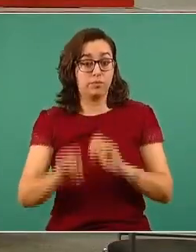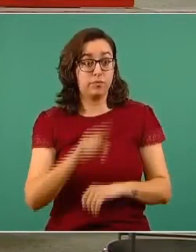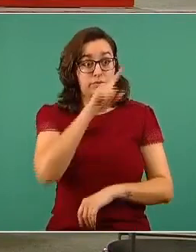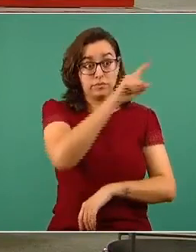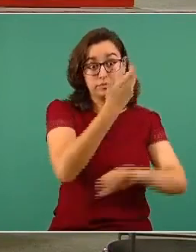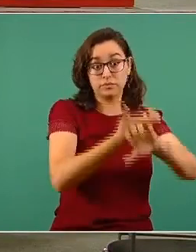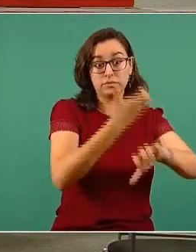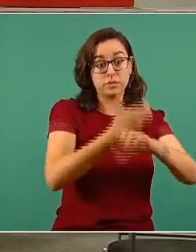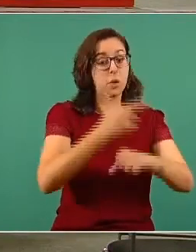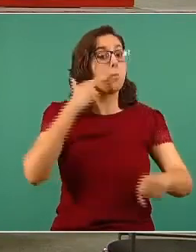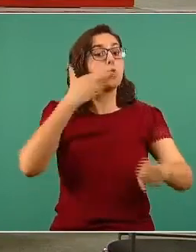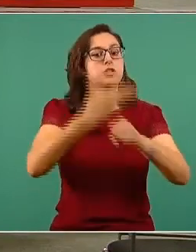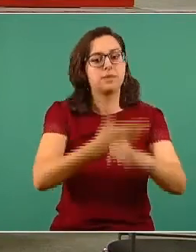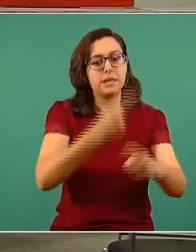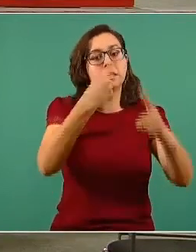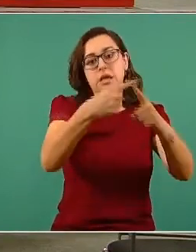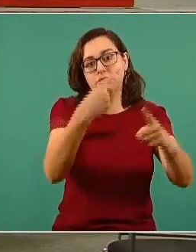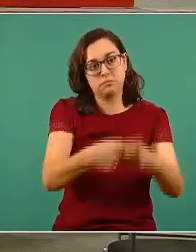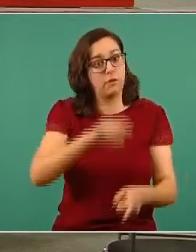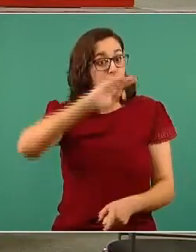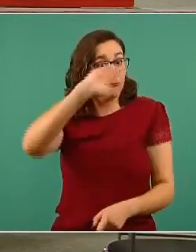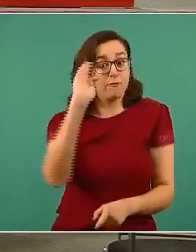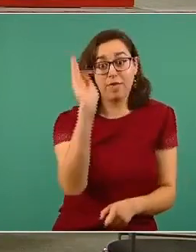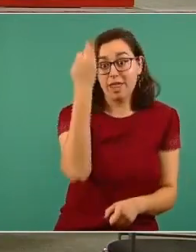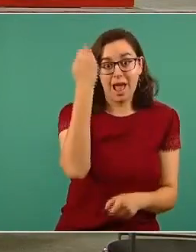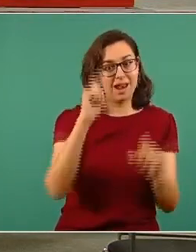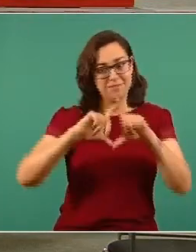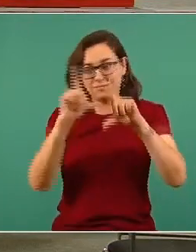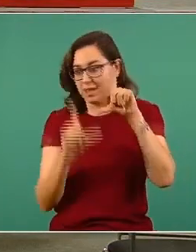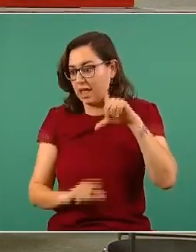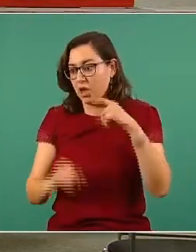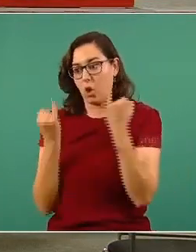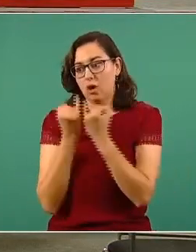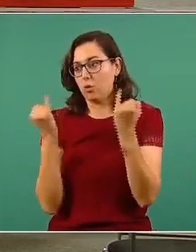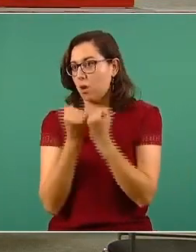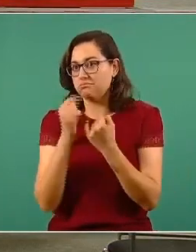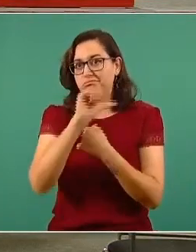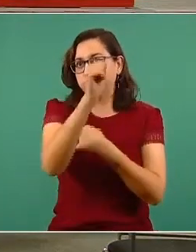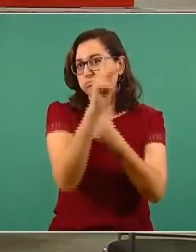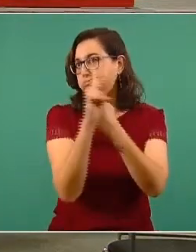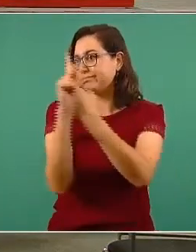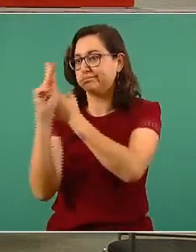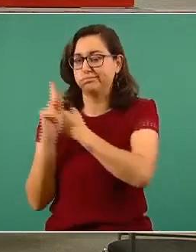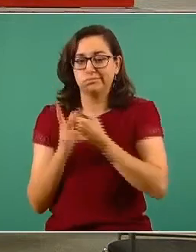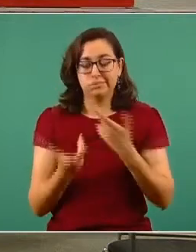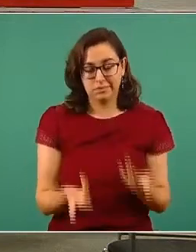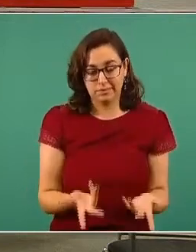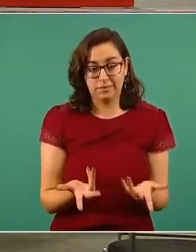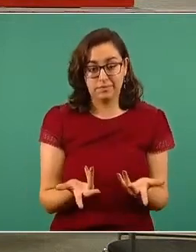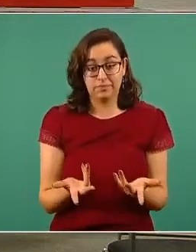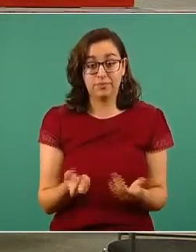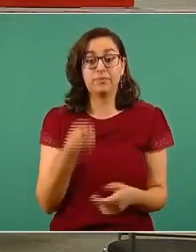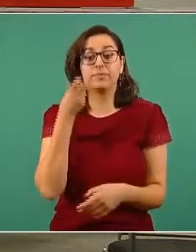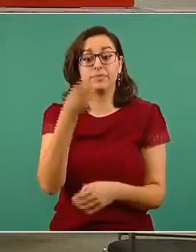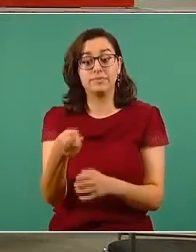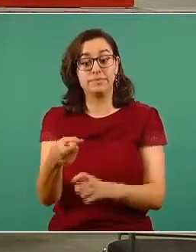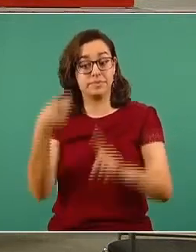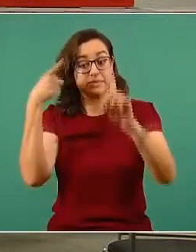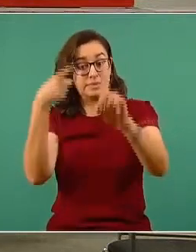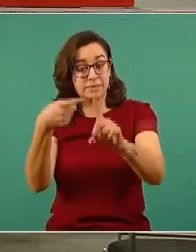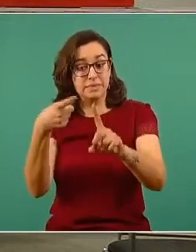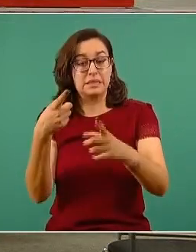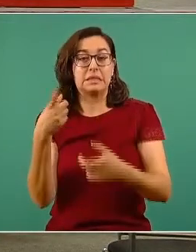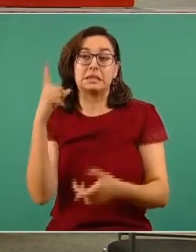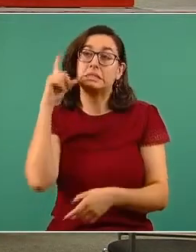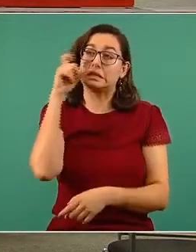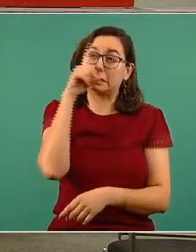federal de Estados Unidos, igual que en México. Entonces, en un momento dado, el reto que identifico o